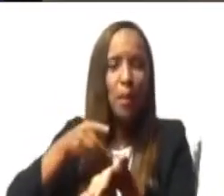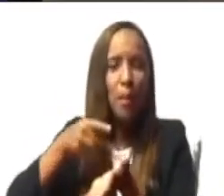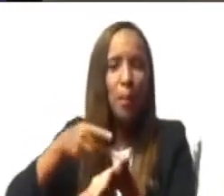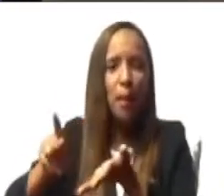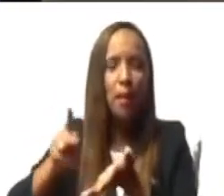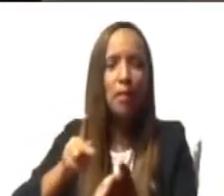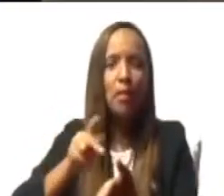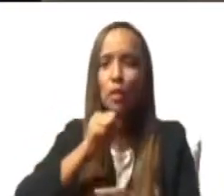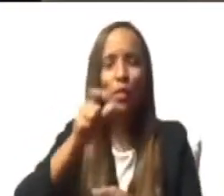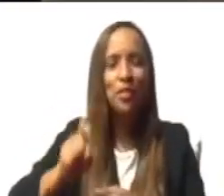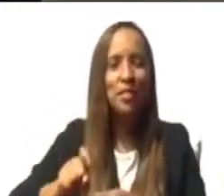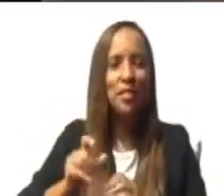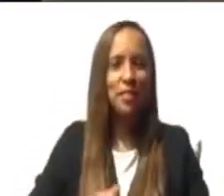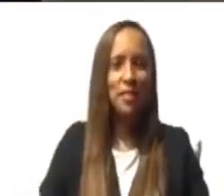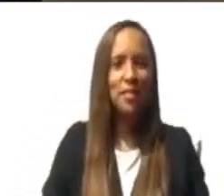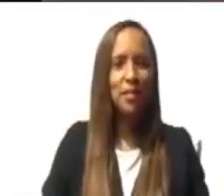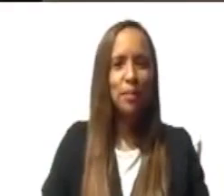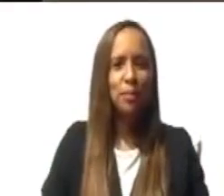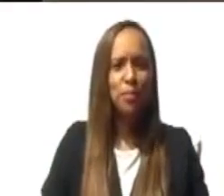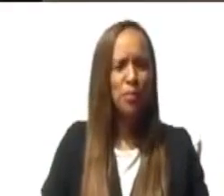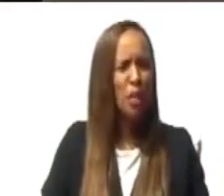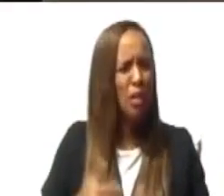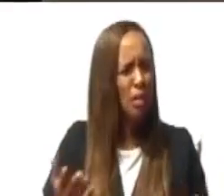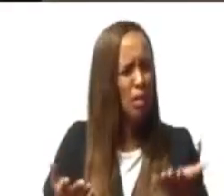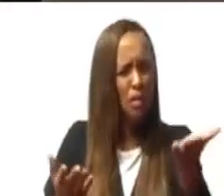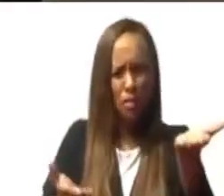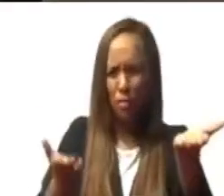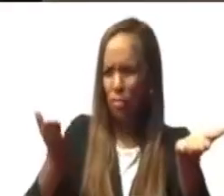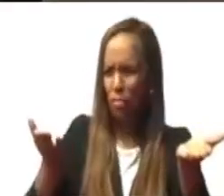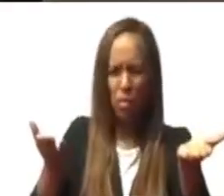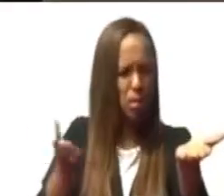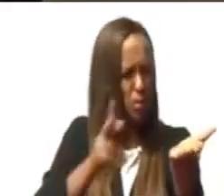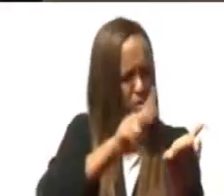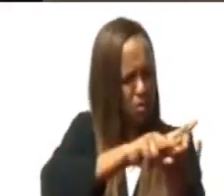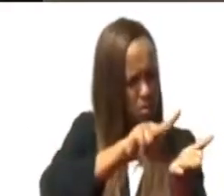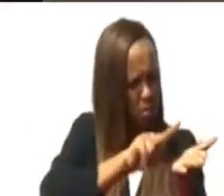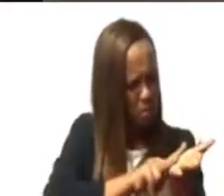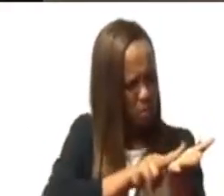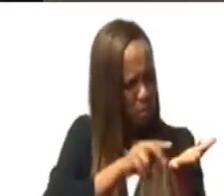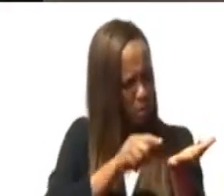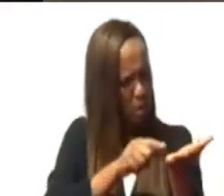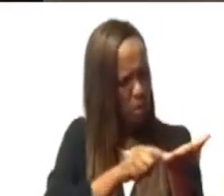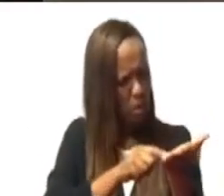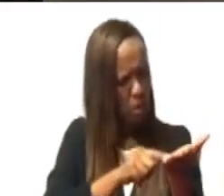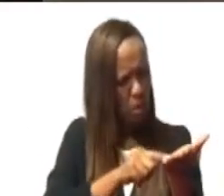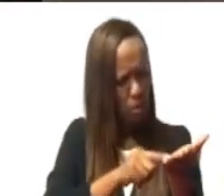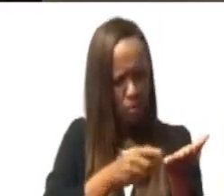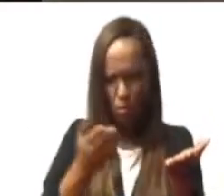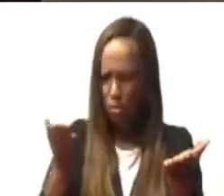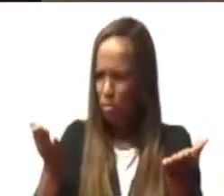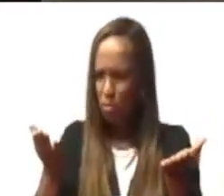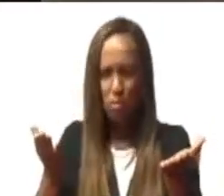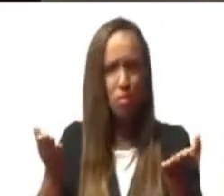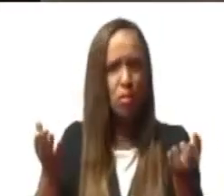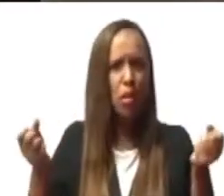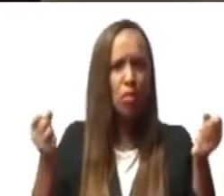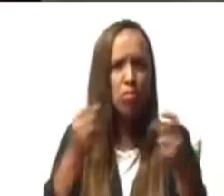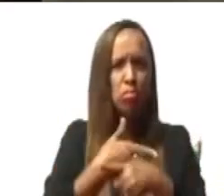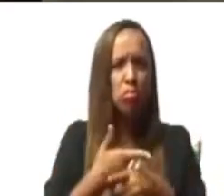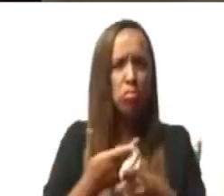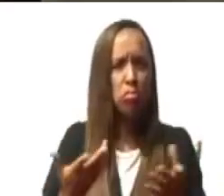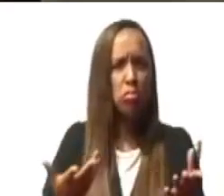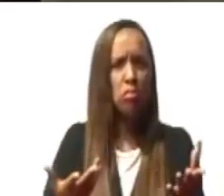de forma, de fondo. Una contradicción de forma, de fondo y de forma muy fuerte.